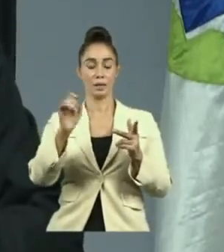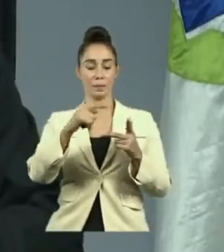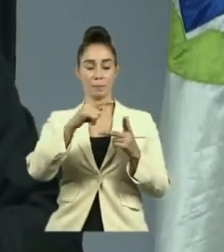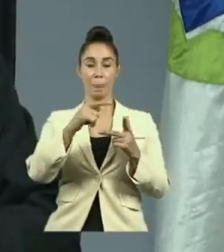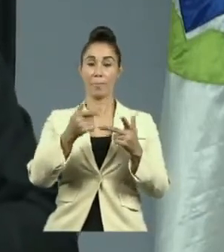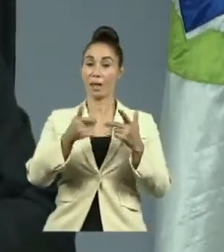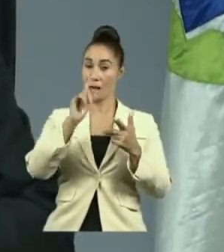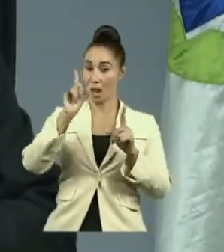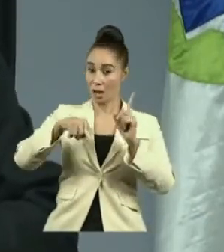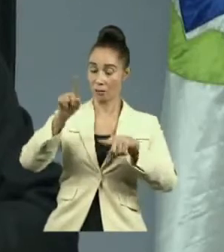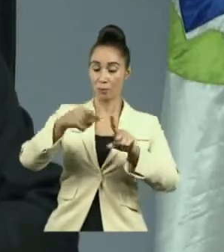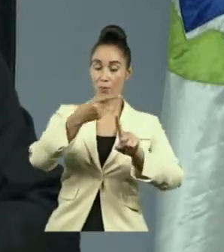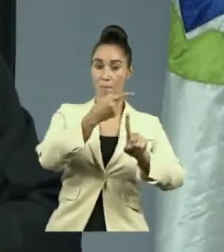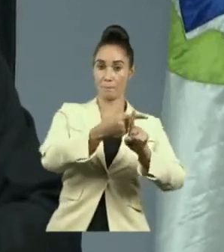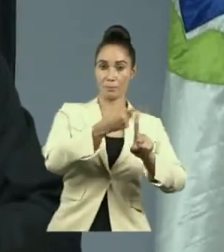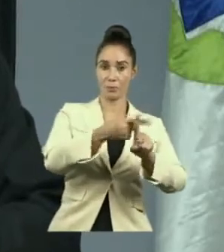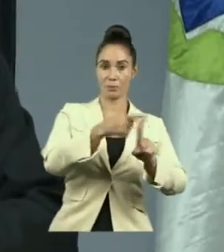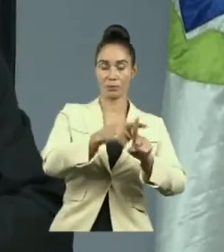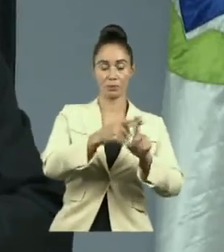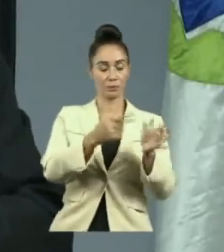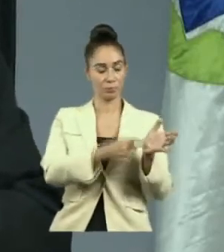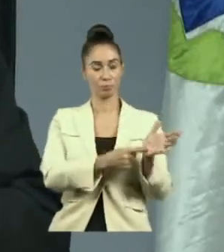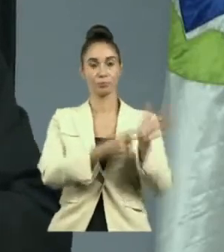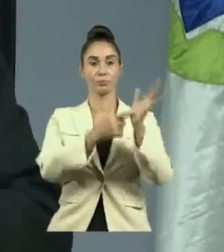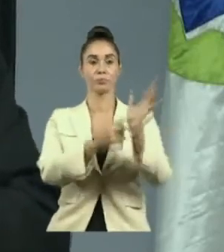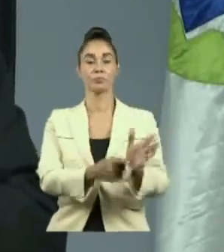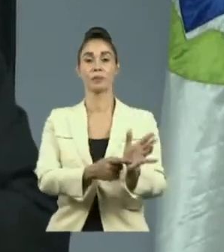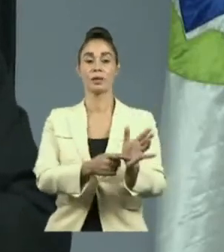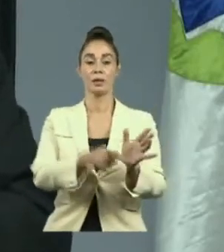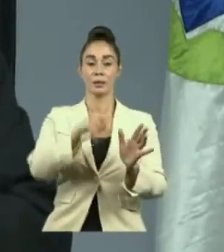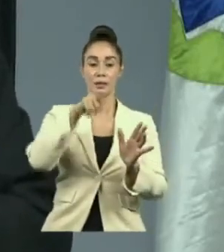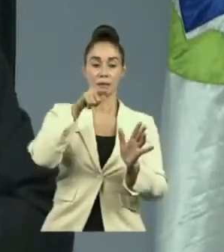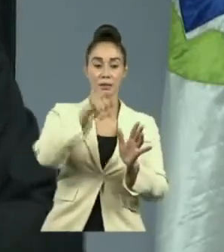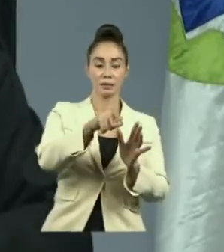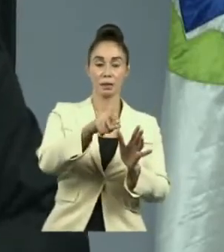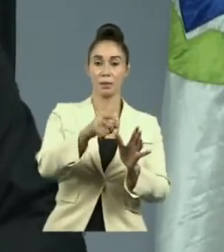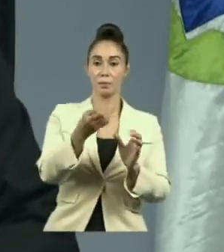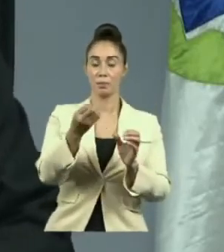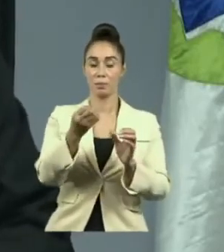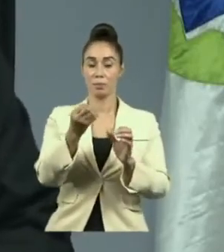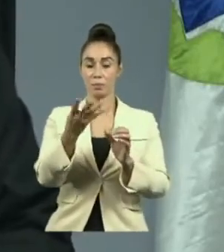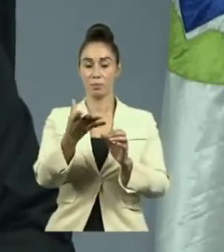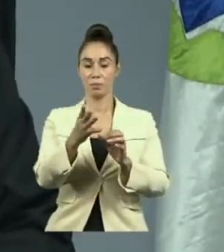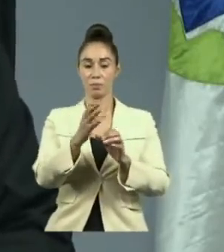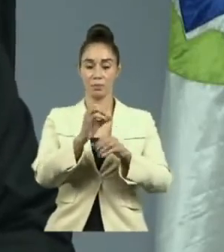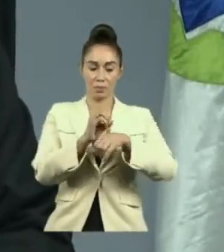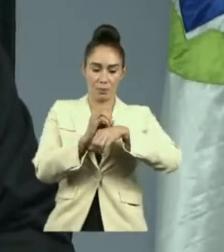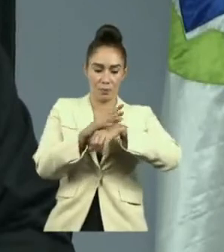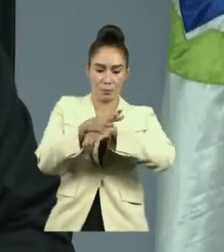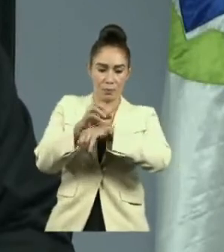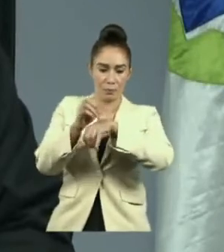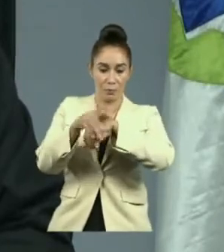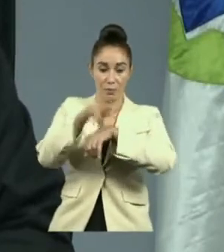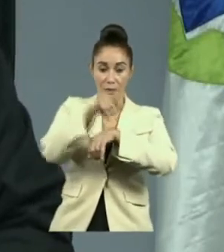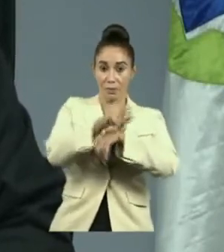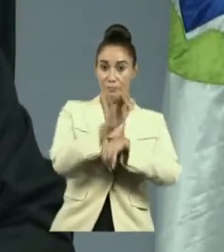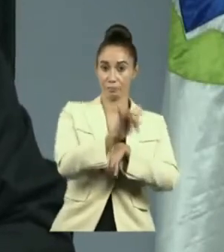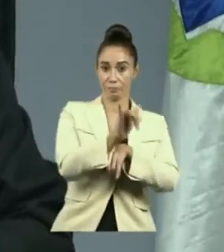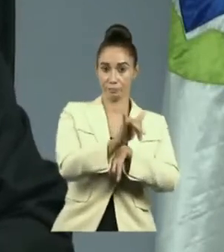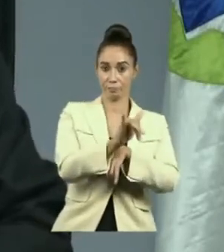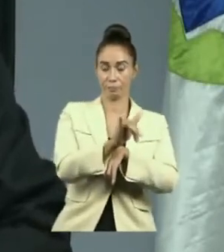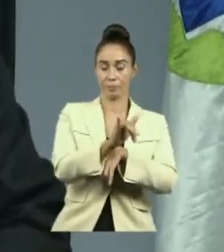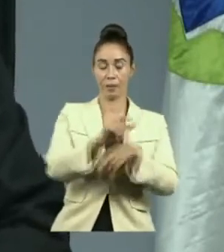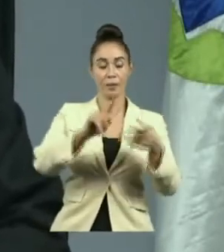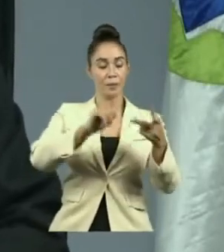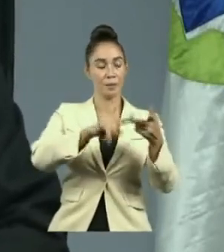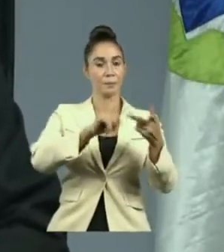de y gm nos va a indicar que hay actividad viral en esos momentos y